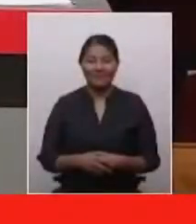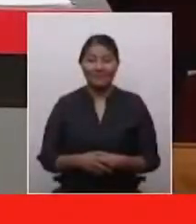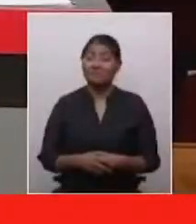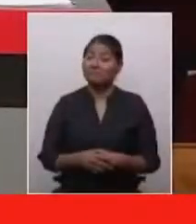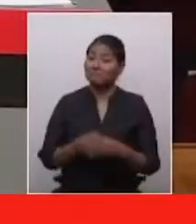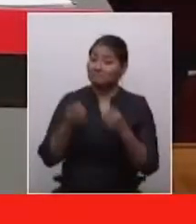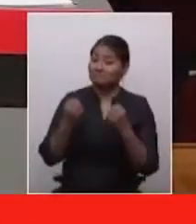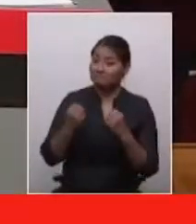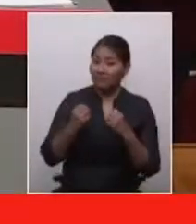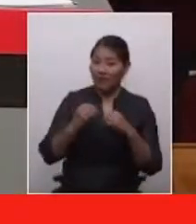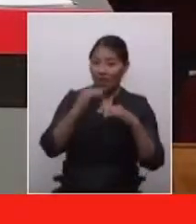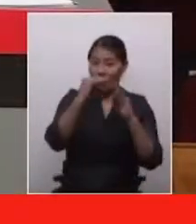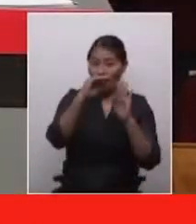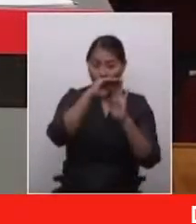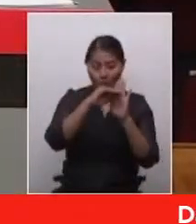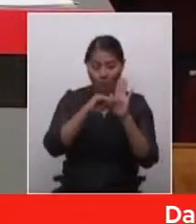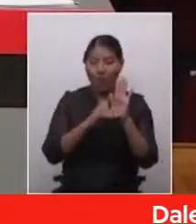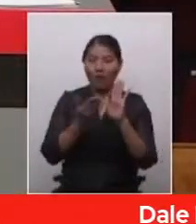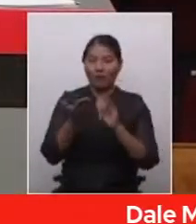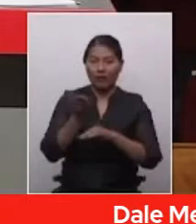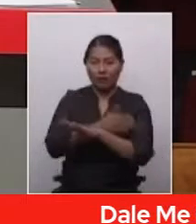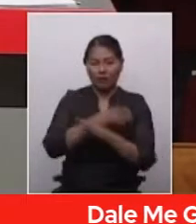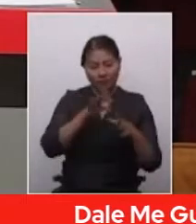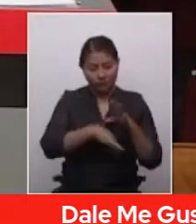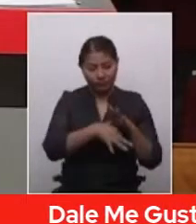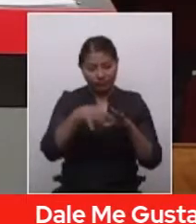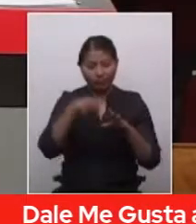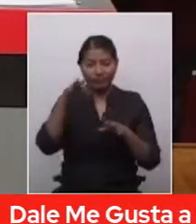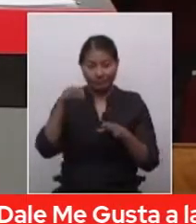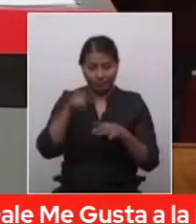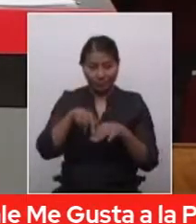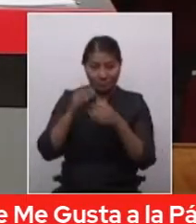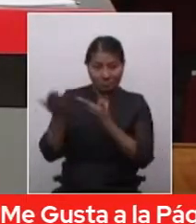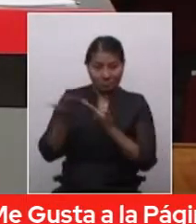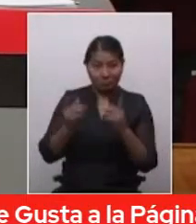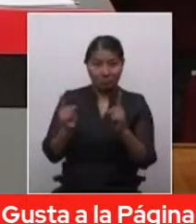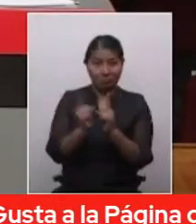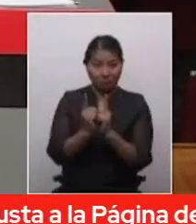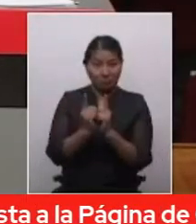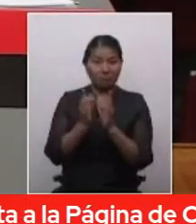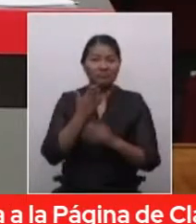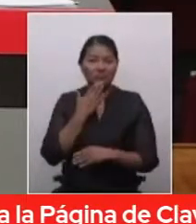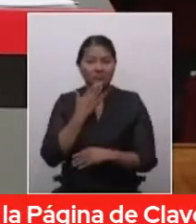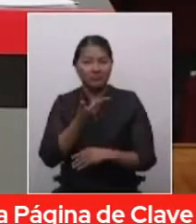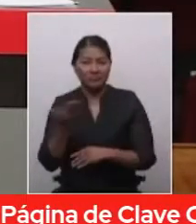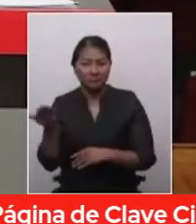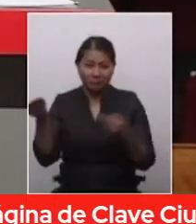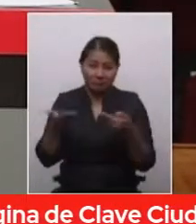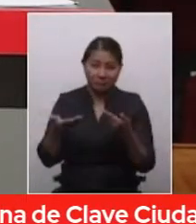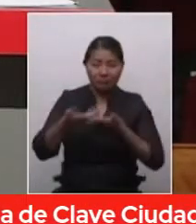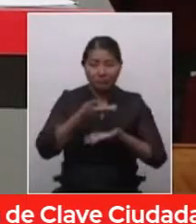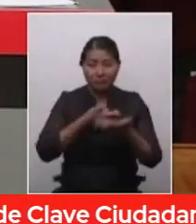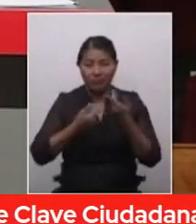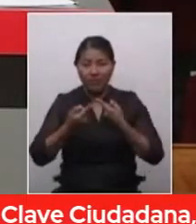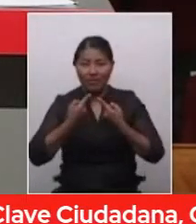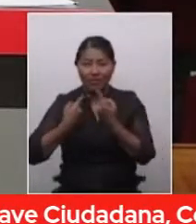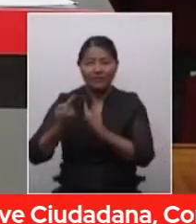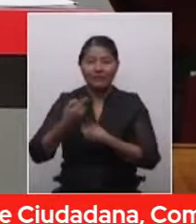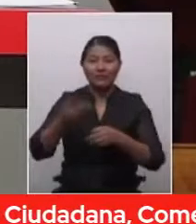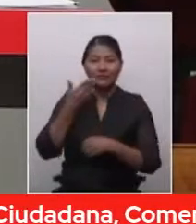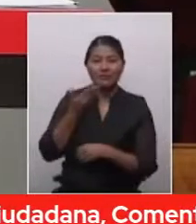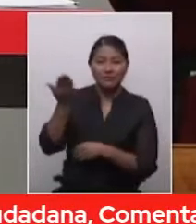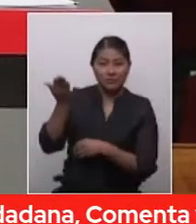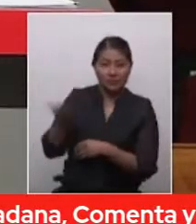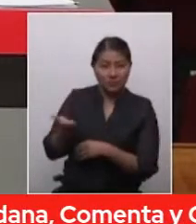Y el orden de salida fue previamente sorteado. Quiero invitar a esta dupla a comenzar este debate, esta interacción. Al